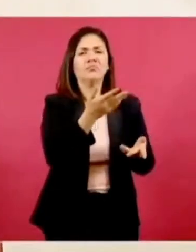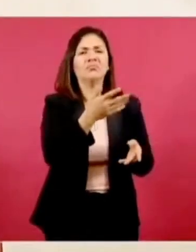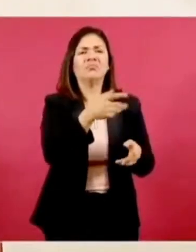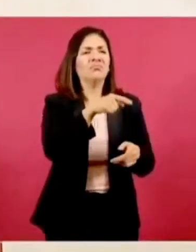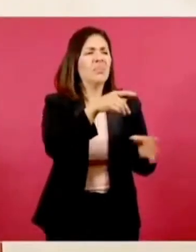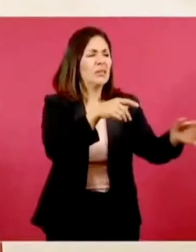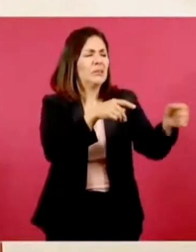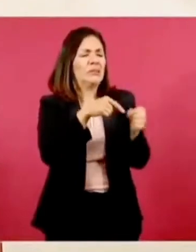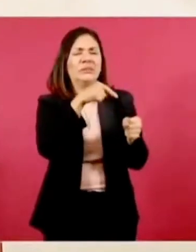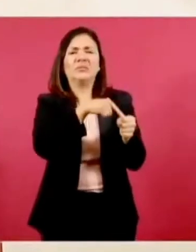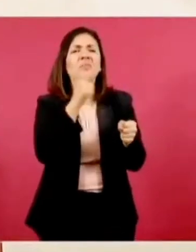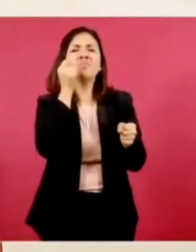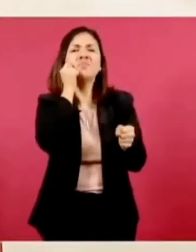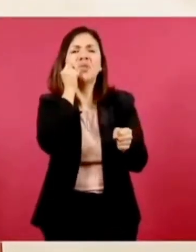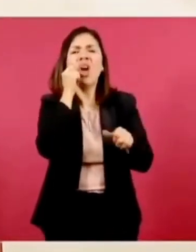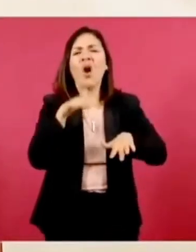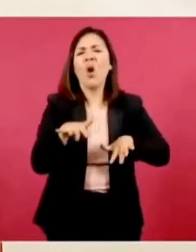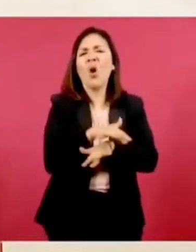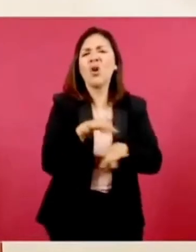chatarra,